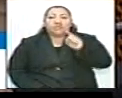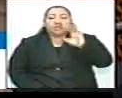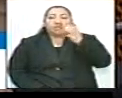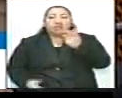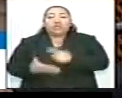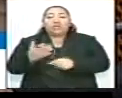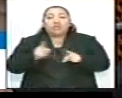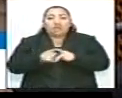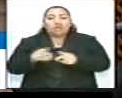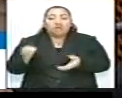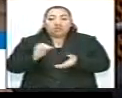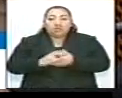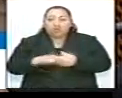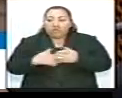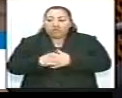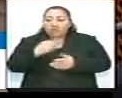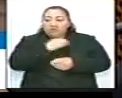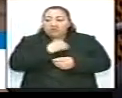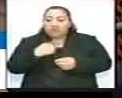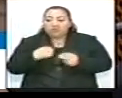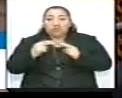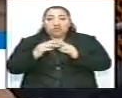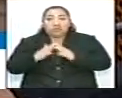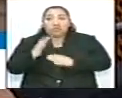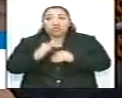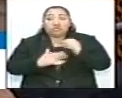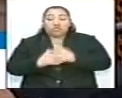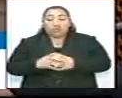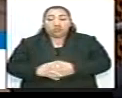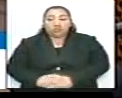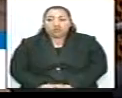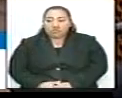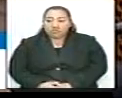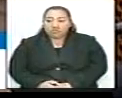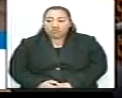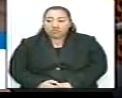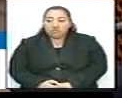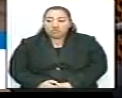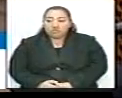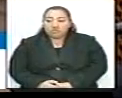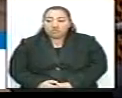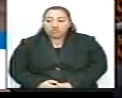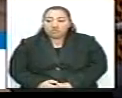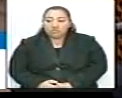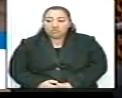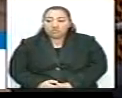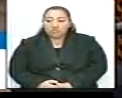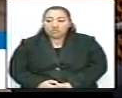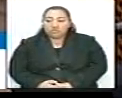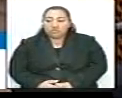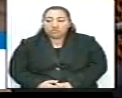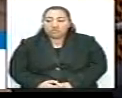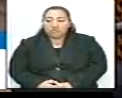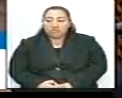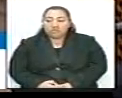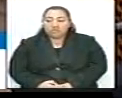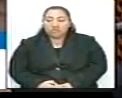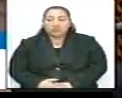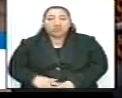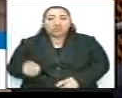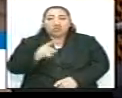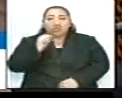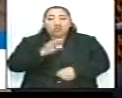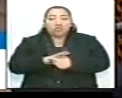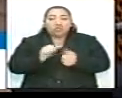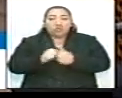explicar el ministro de Vivienda y Construcción a qué se debe que no se está cumpliendo con reducir las brechas en